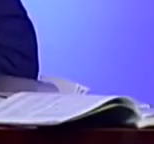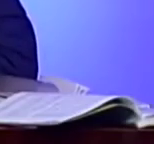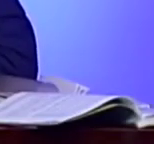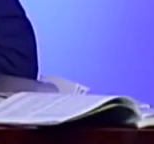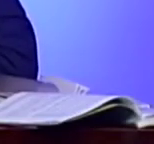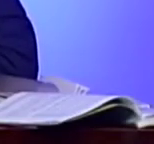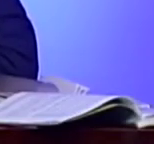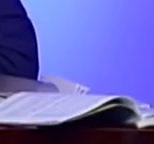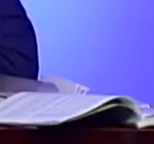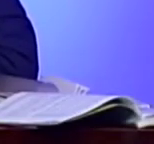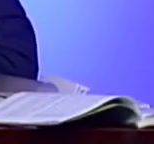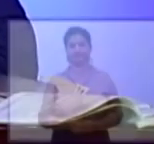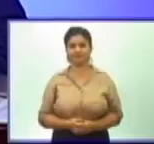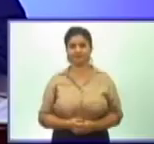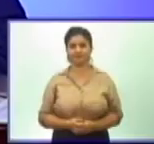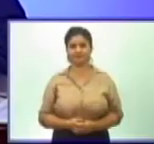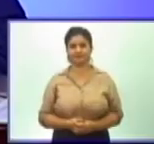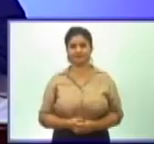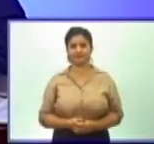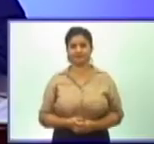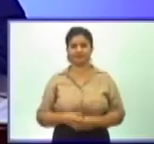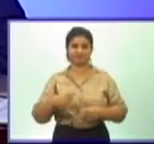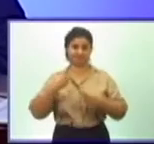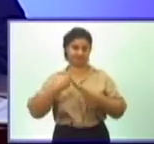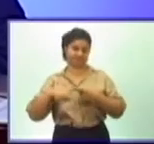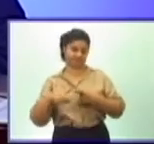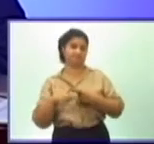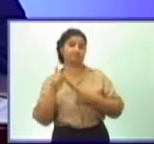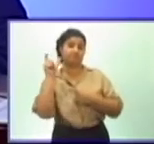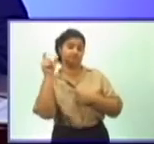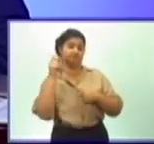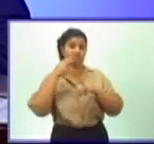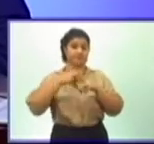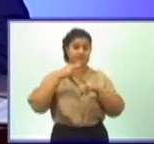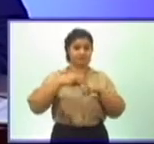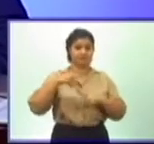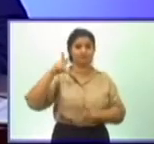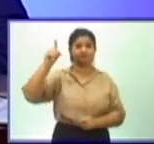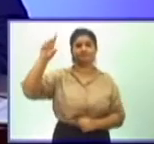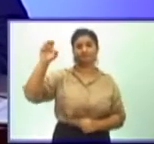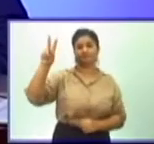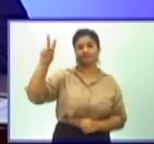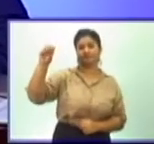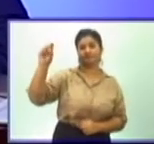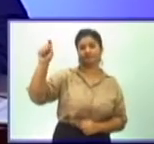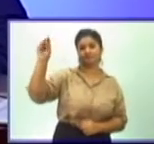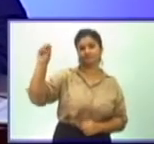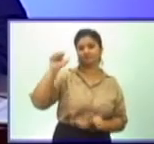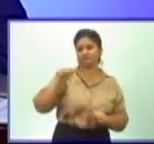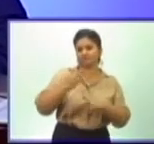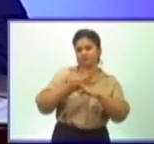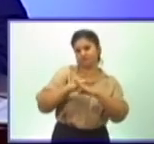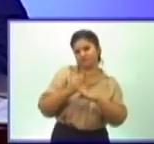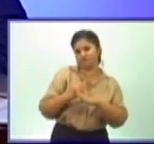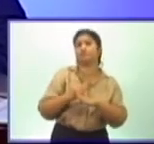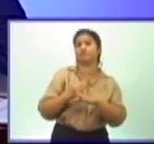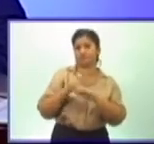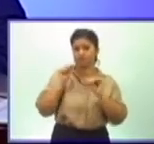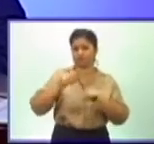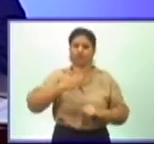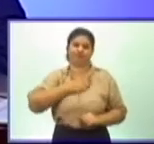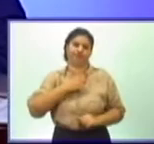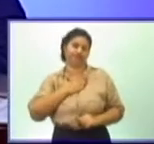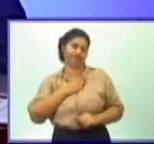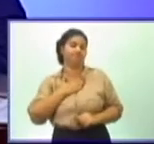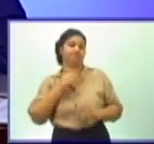El devoto fue un tipo social perteneciente a Francia desde principios del siglo XVII.